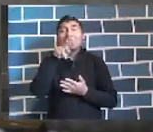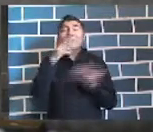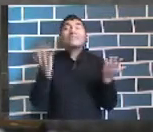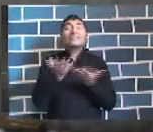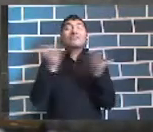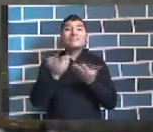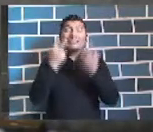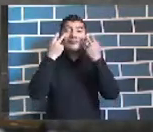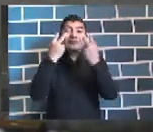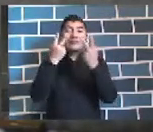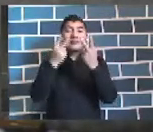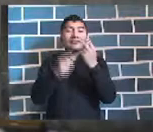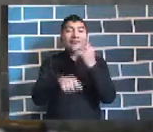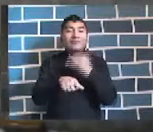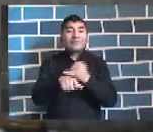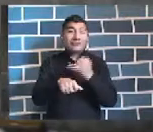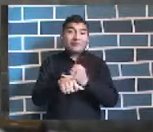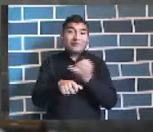¿Dónde mira la iglesia?